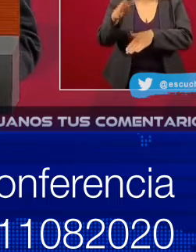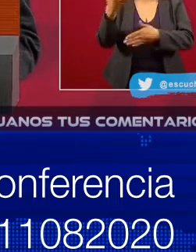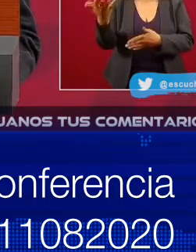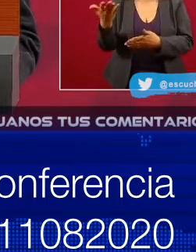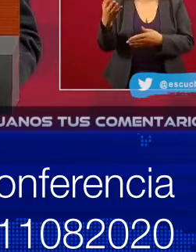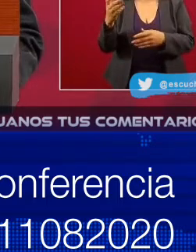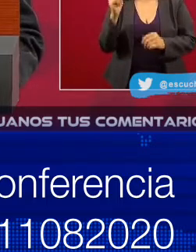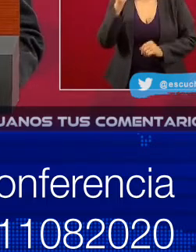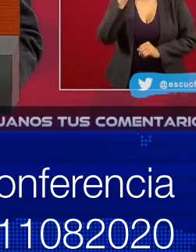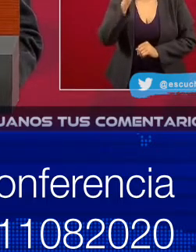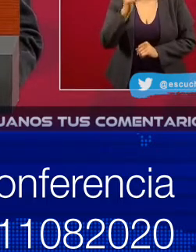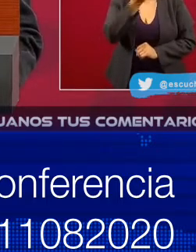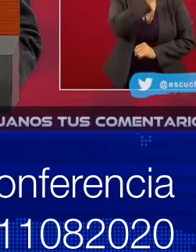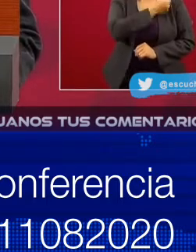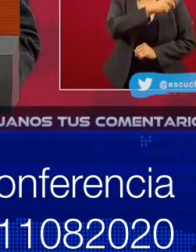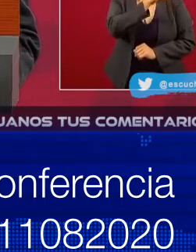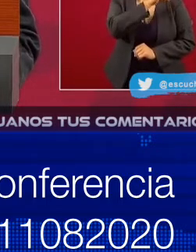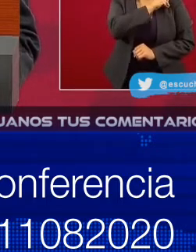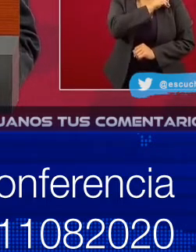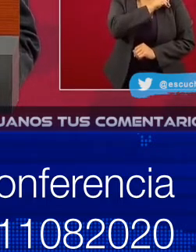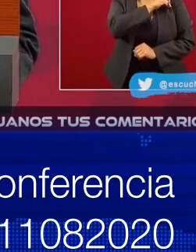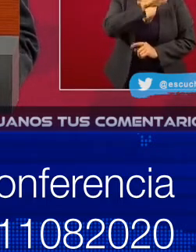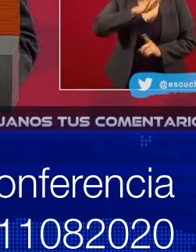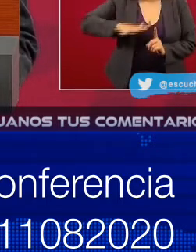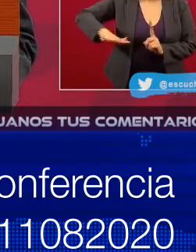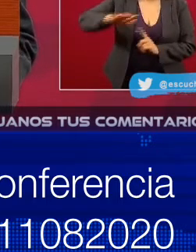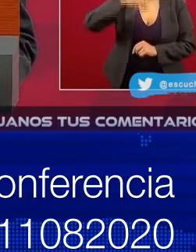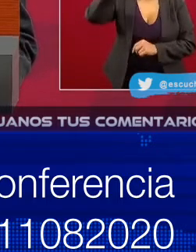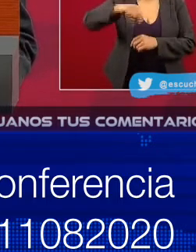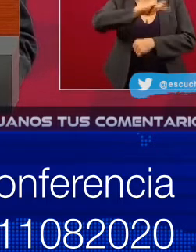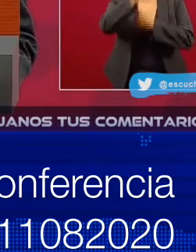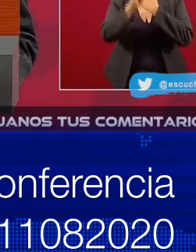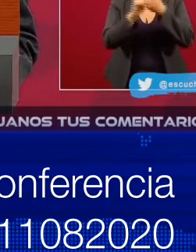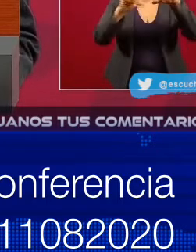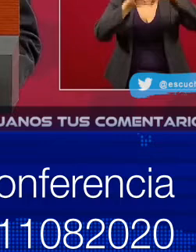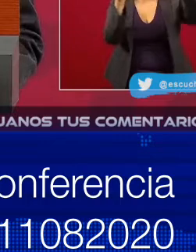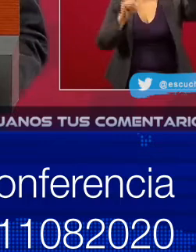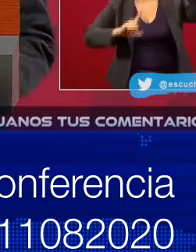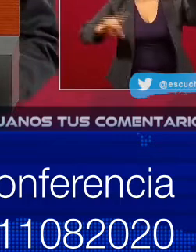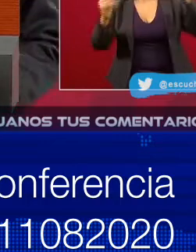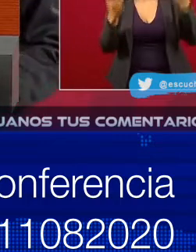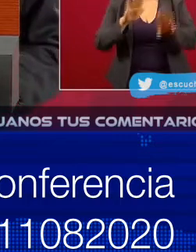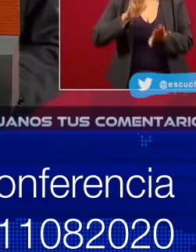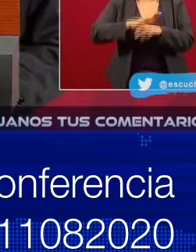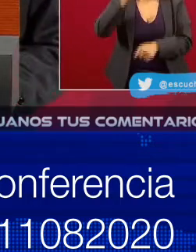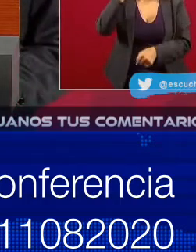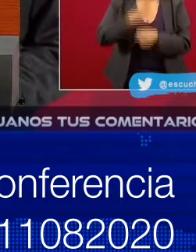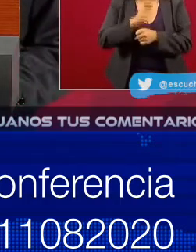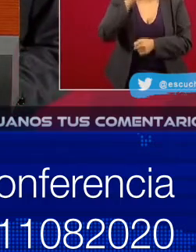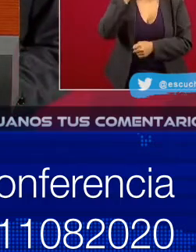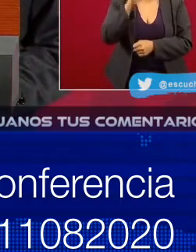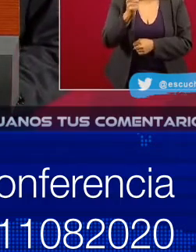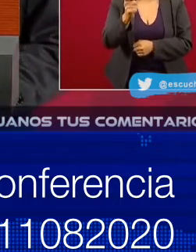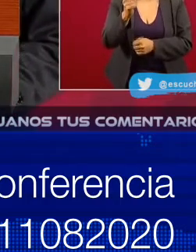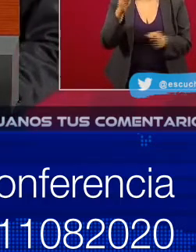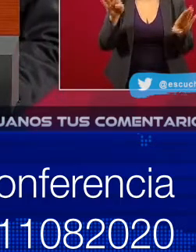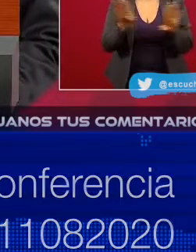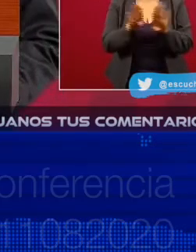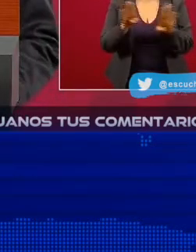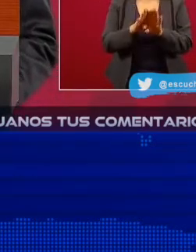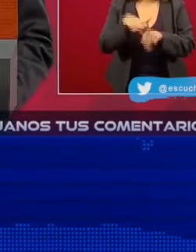sobre el estado de salud en el país, sobre todo lo relacionado con